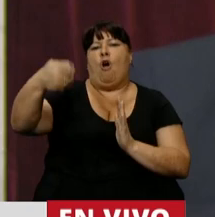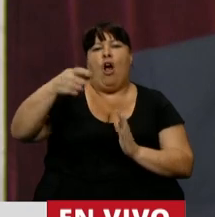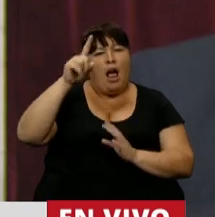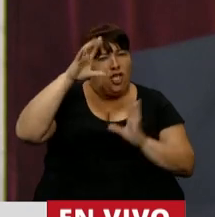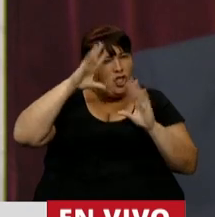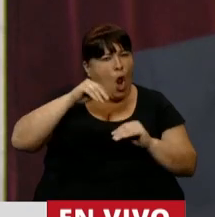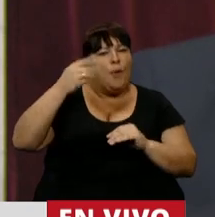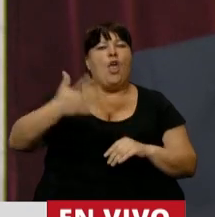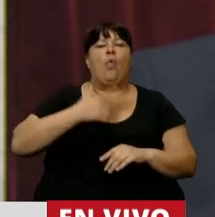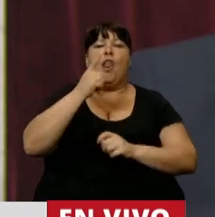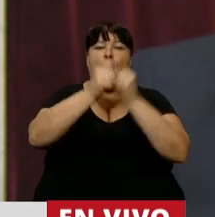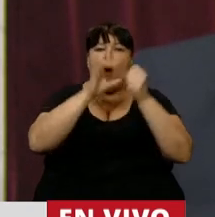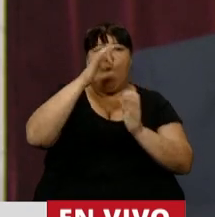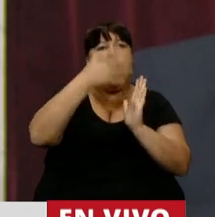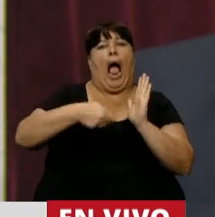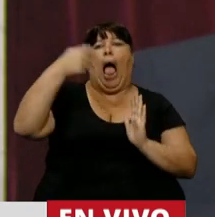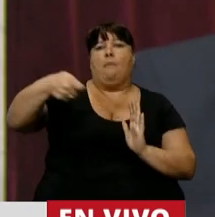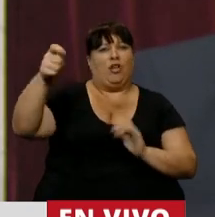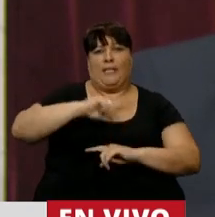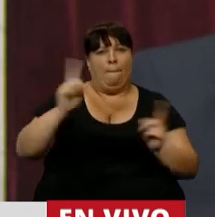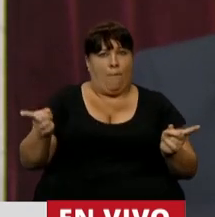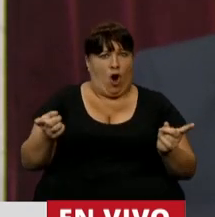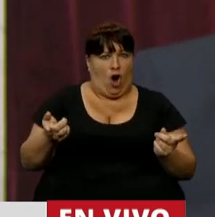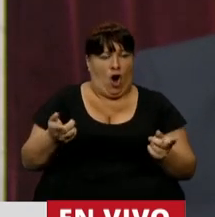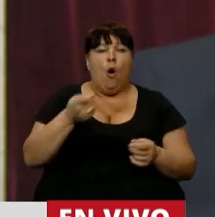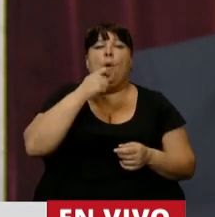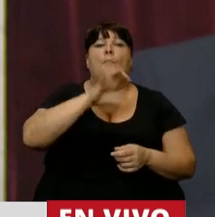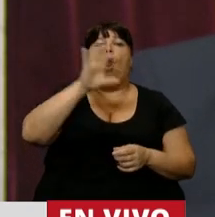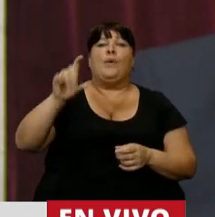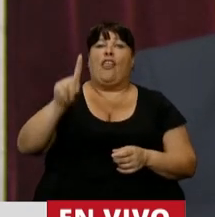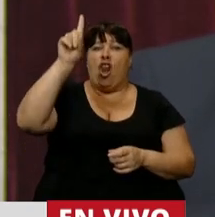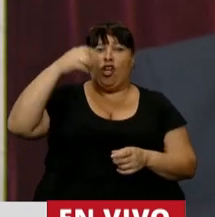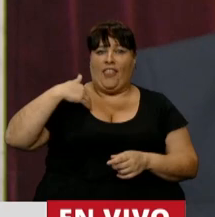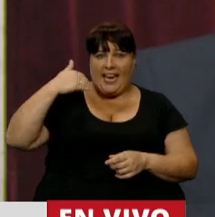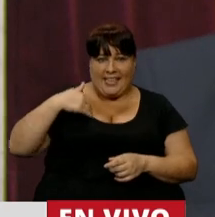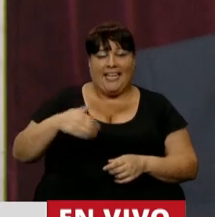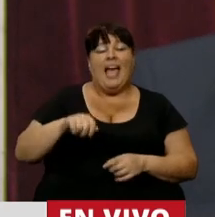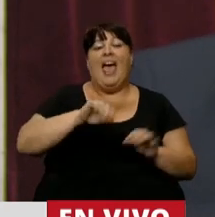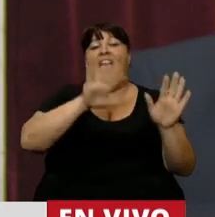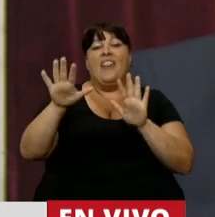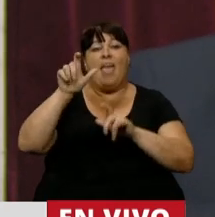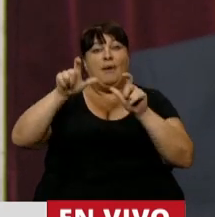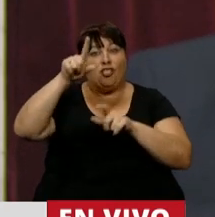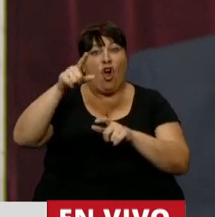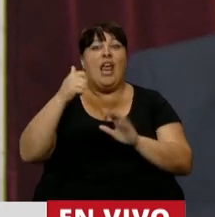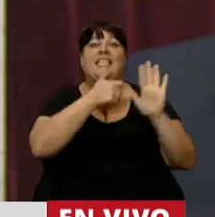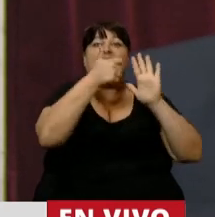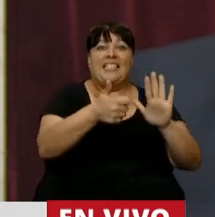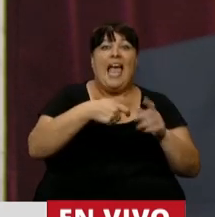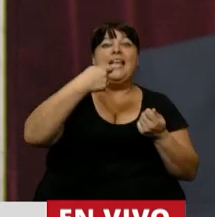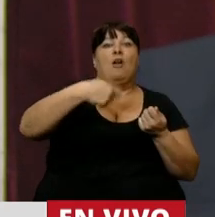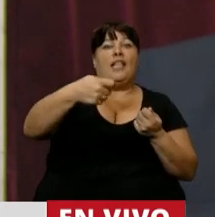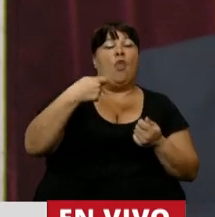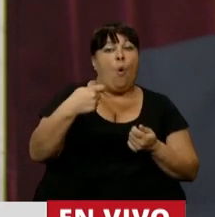que hubo patrones inescrupulosos que nunca aportaron. Por ejemplo, en las provincias del norte argentino, 6 de cada 10 compatriotas que ingresaron a las